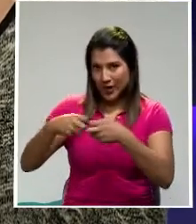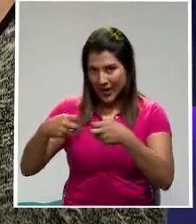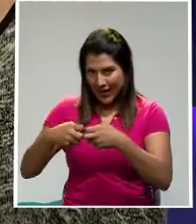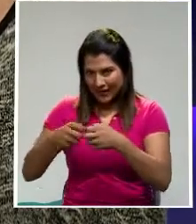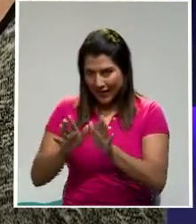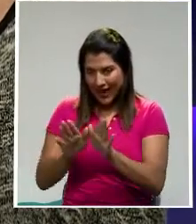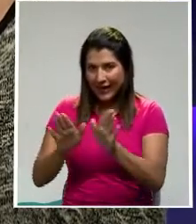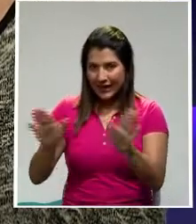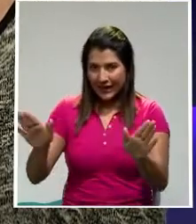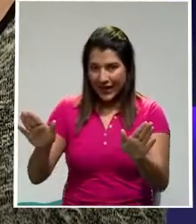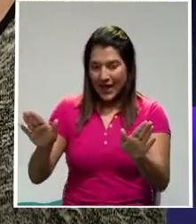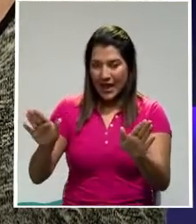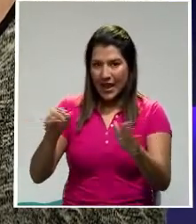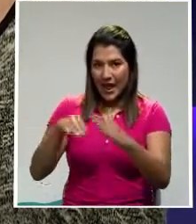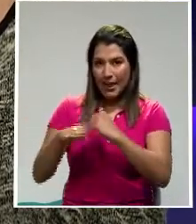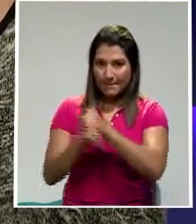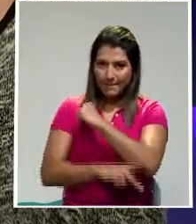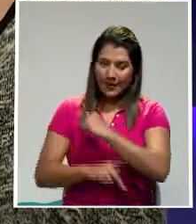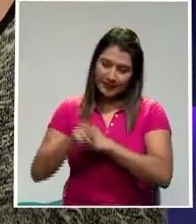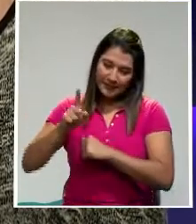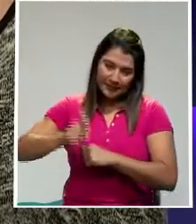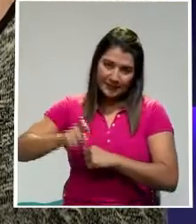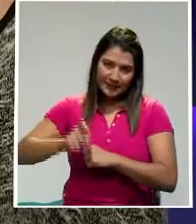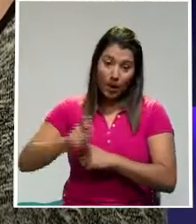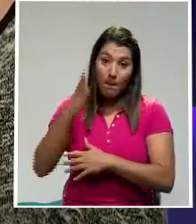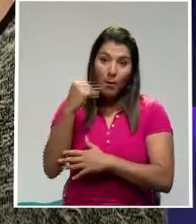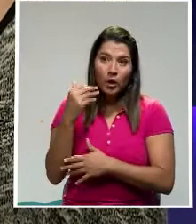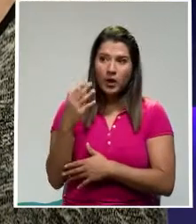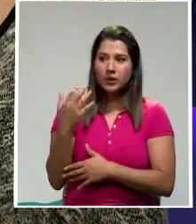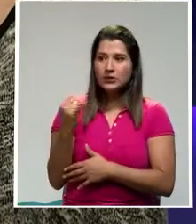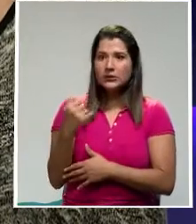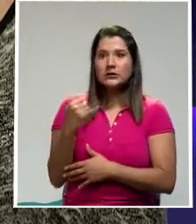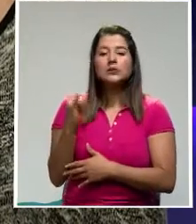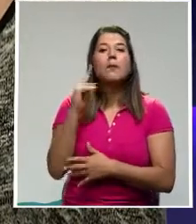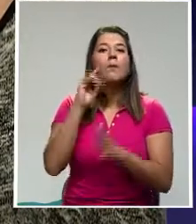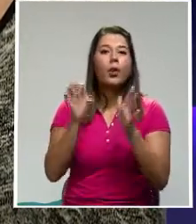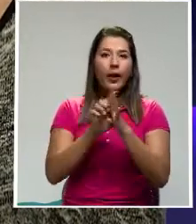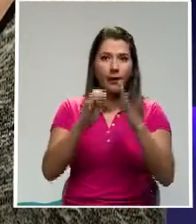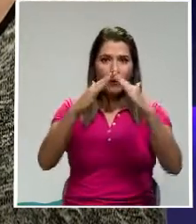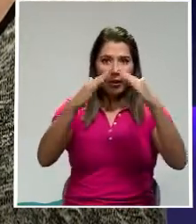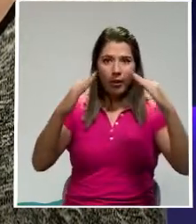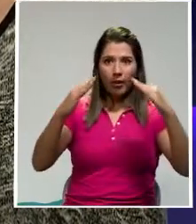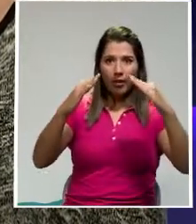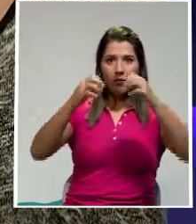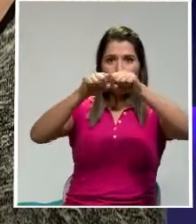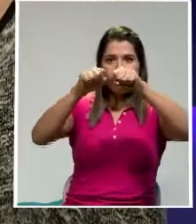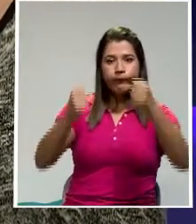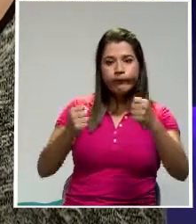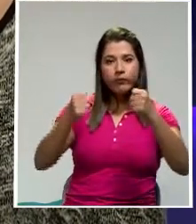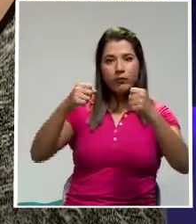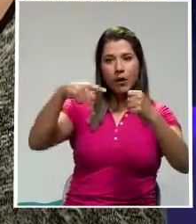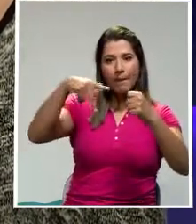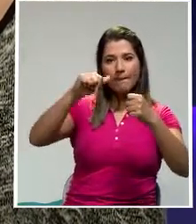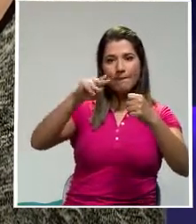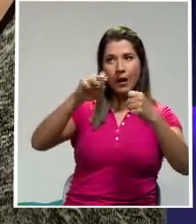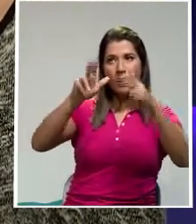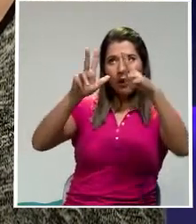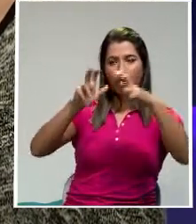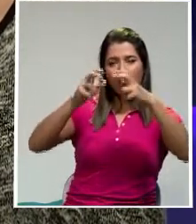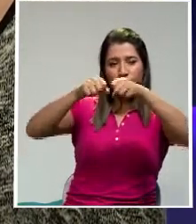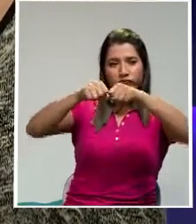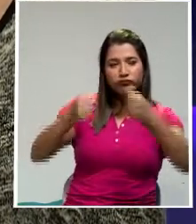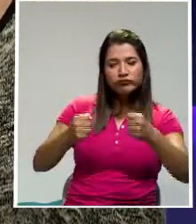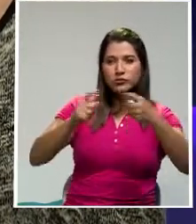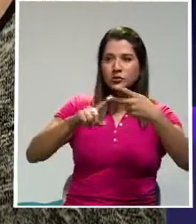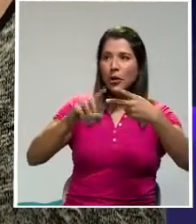digamos, país, tiene que existir, porque si se me rompe el panel o el dispositivo que esté usando o